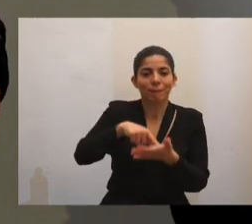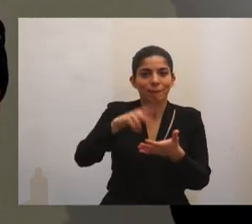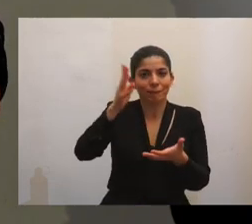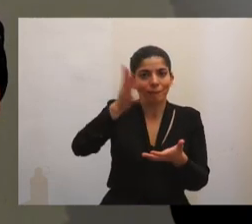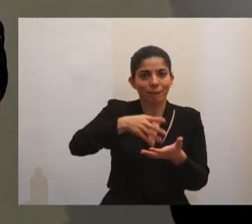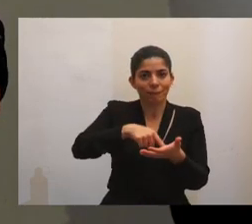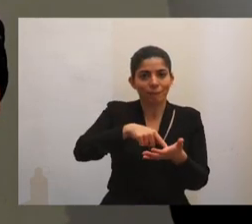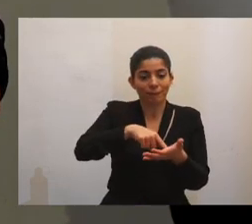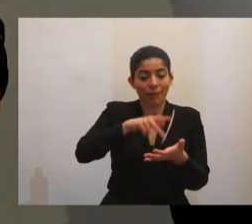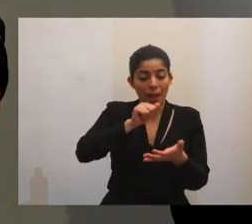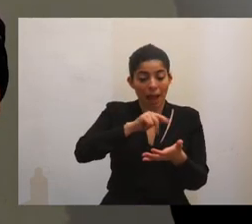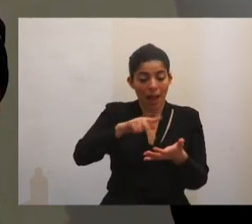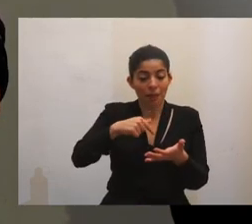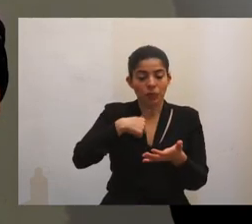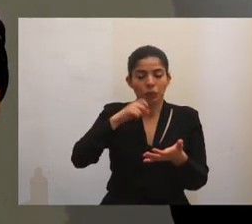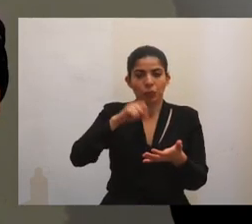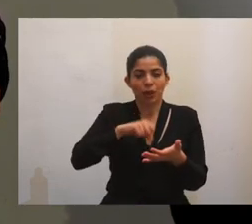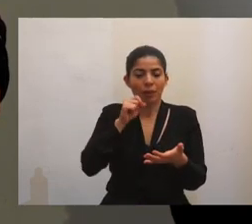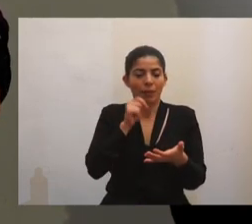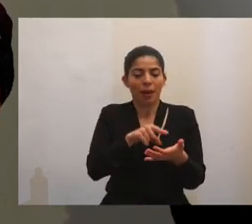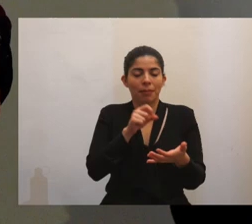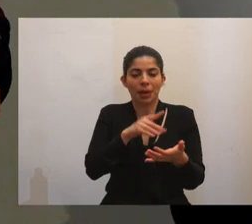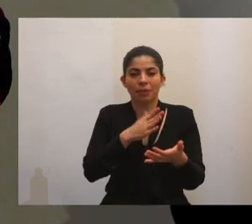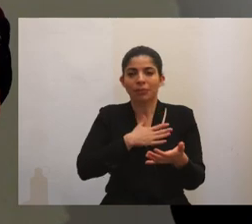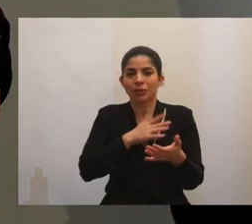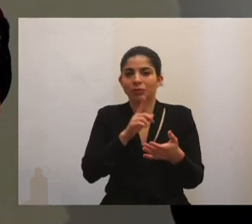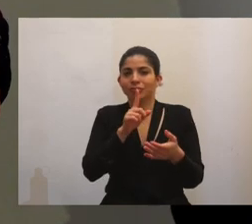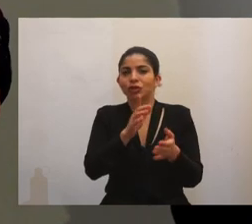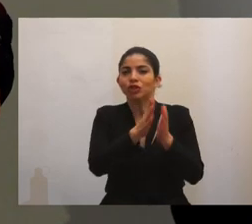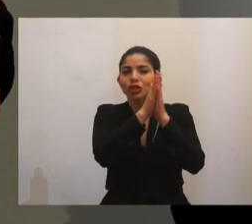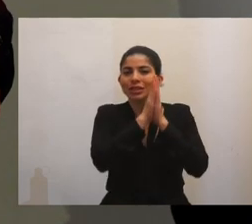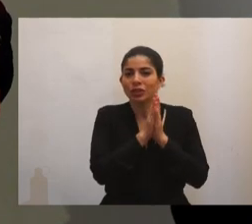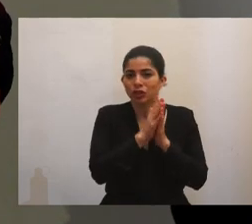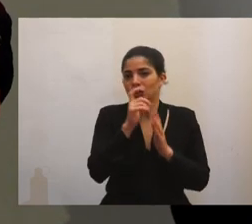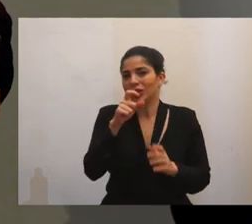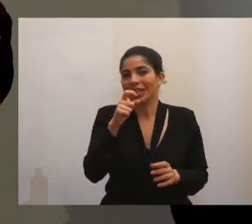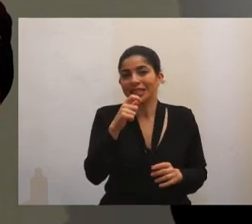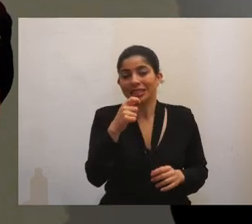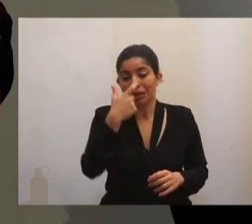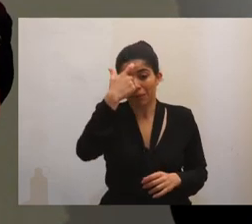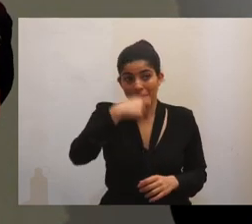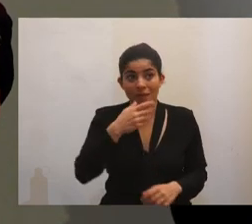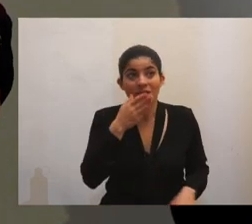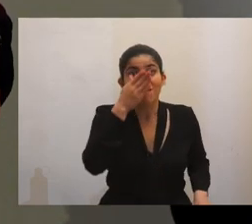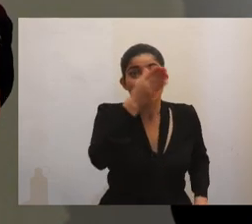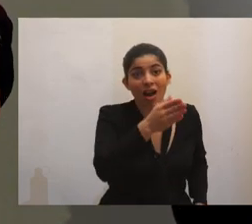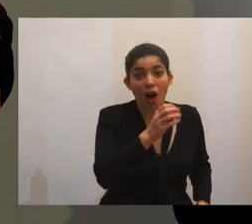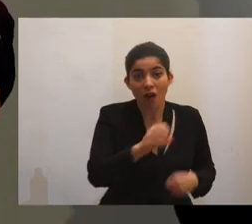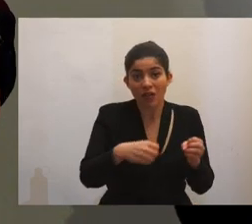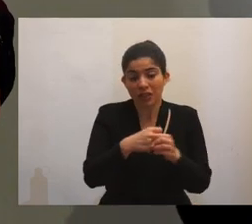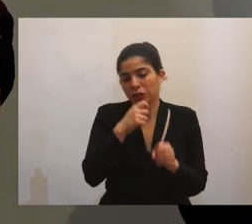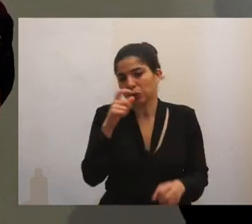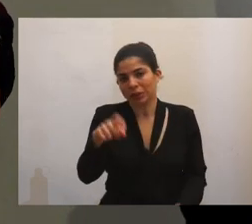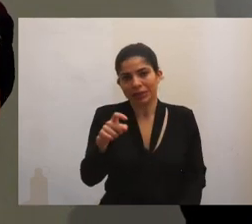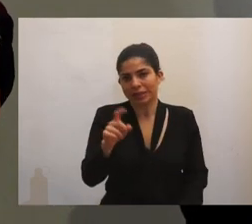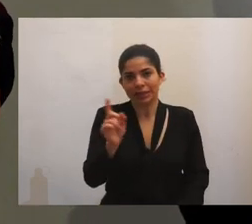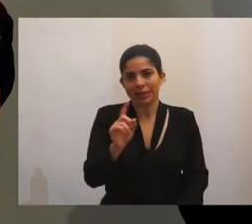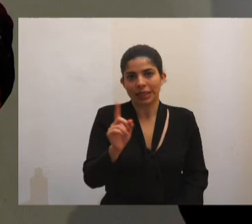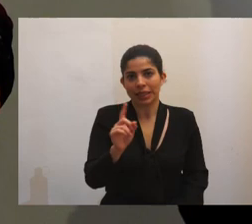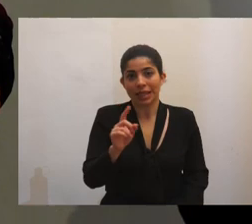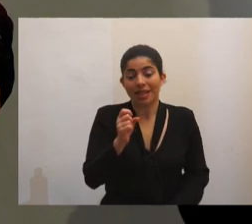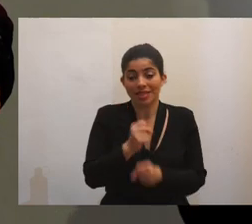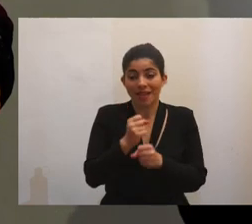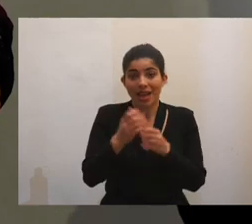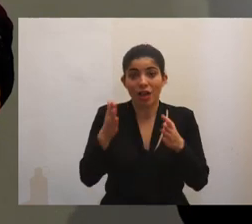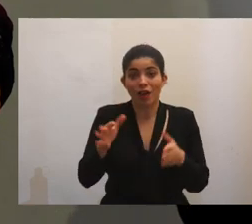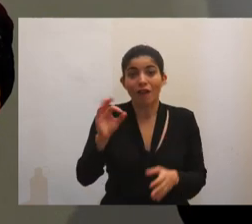personas también puedan enviar su solicitud. No requieren ir físicamente a ninguna oficina. Los funcionarios